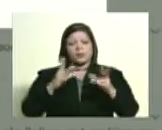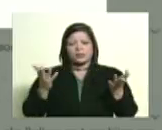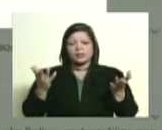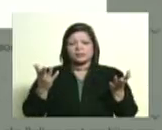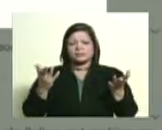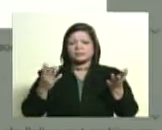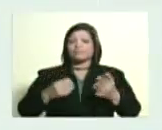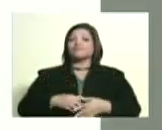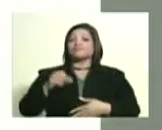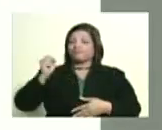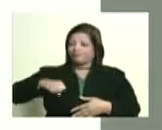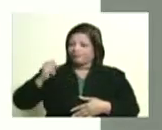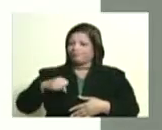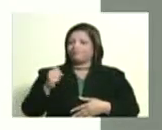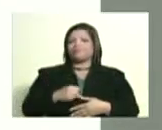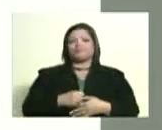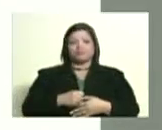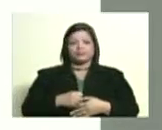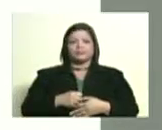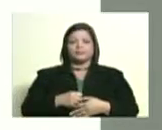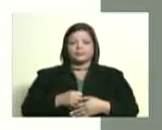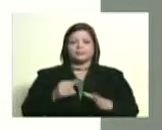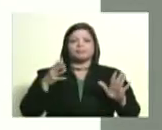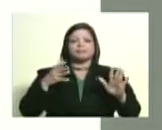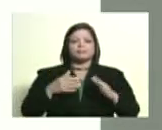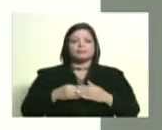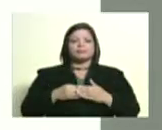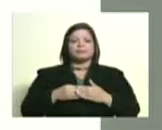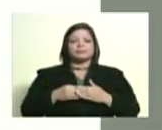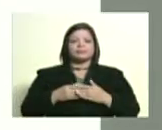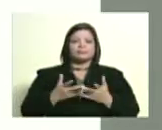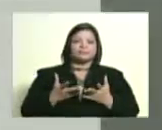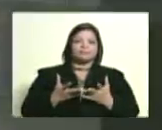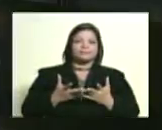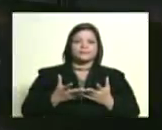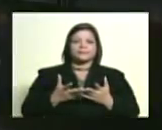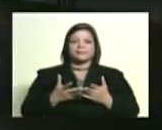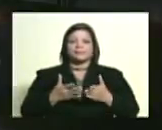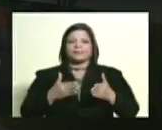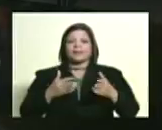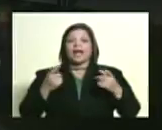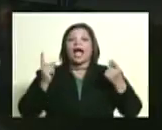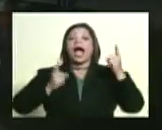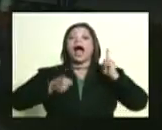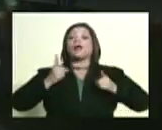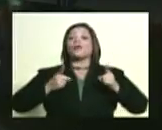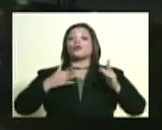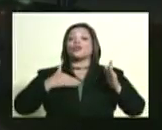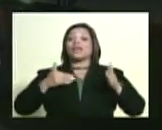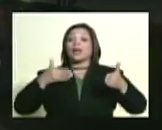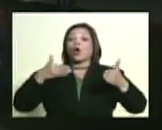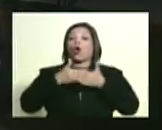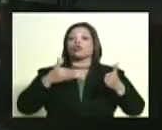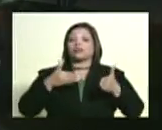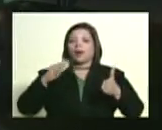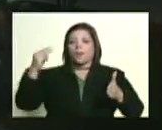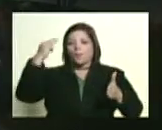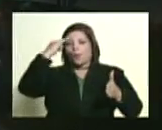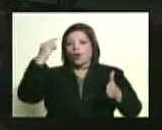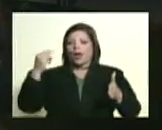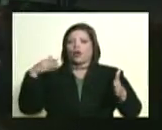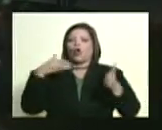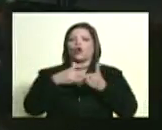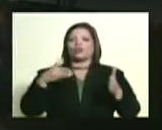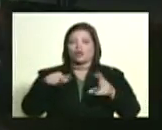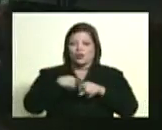al respecto. Por supuesto, eso forma parte de torpedear lo que es nuestra base moral. Como le